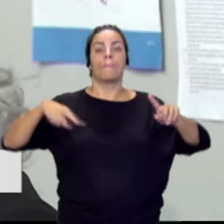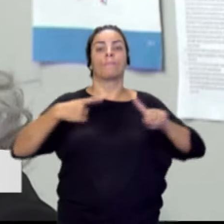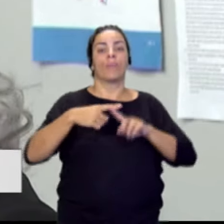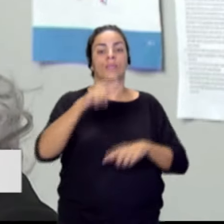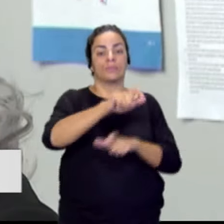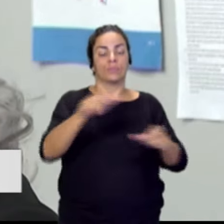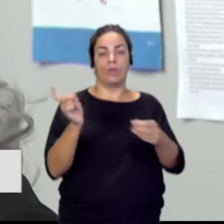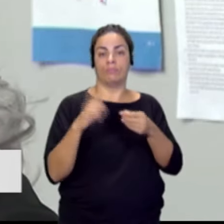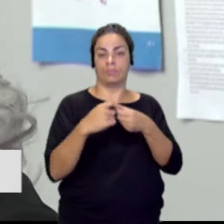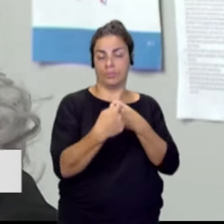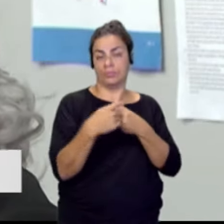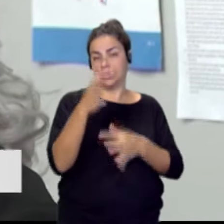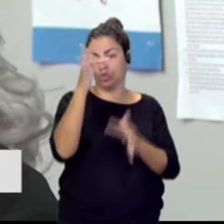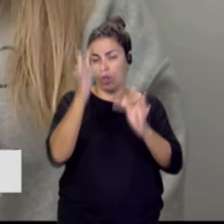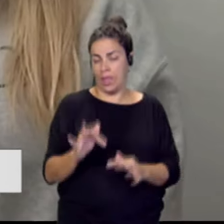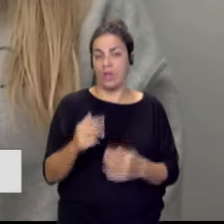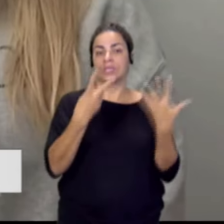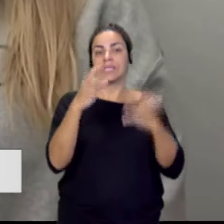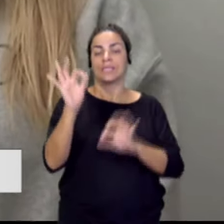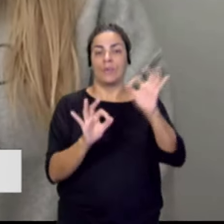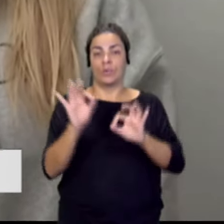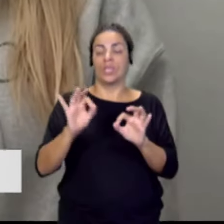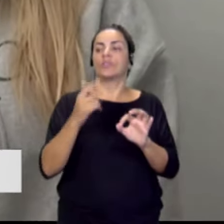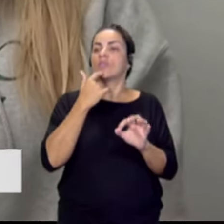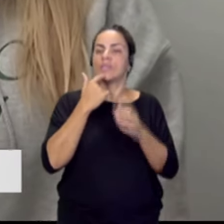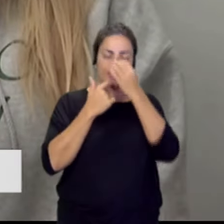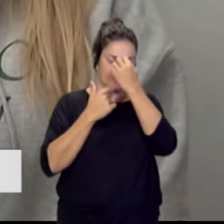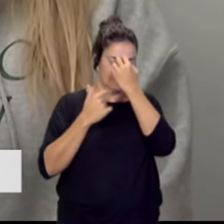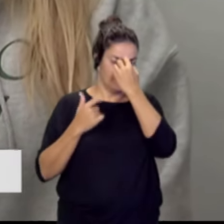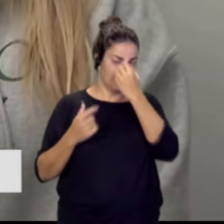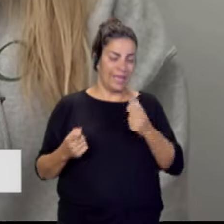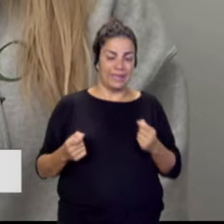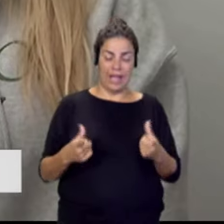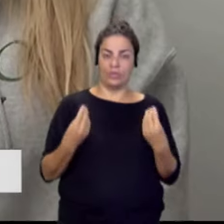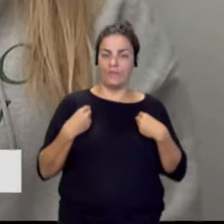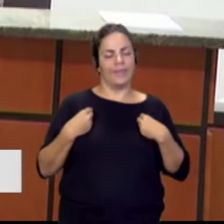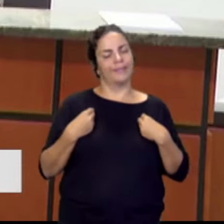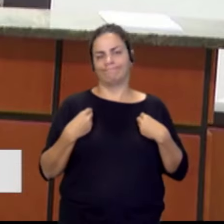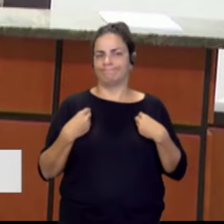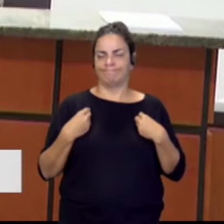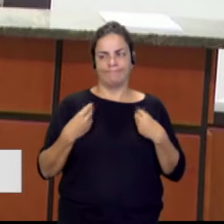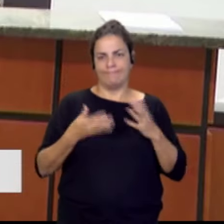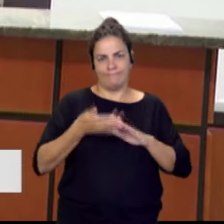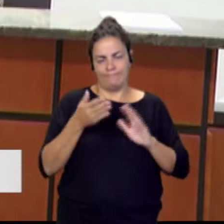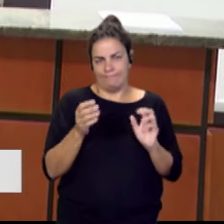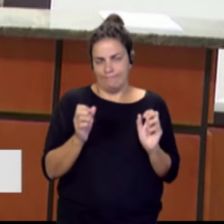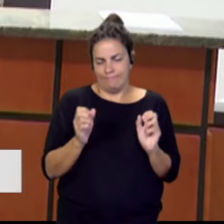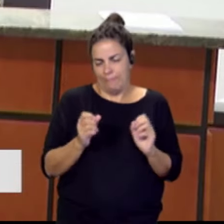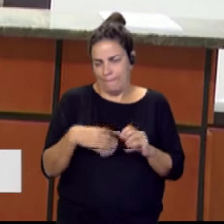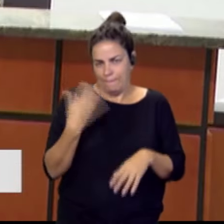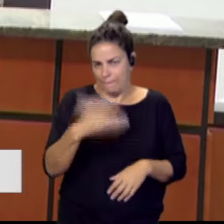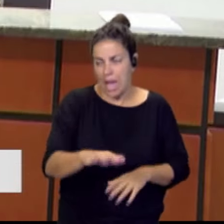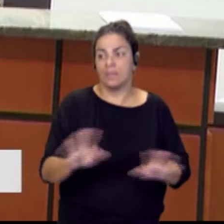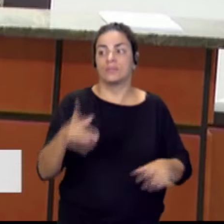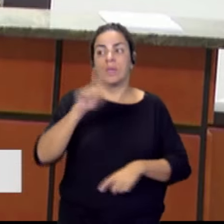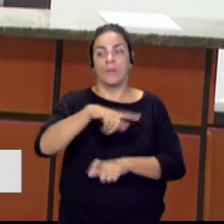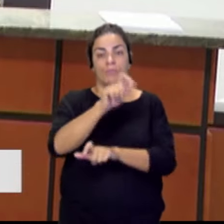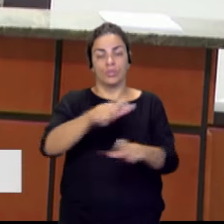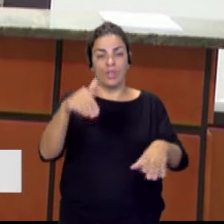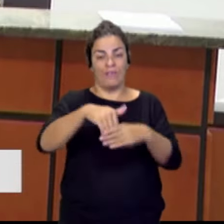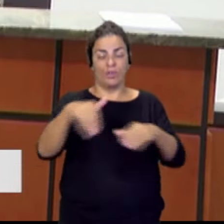los participantes del sondeo afirmaron que el costo de vida iba por mal camino. Los votantes también comentaron que la